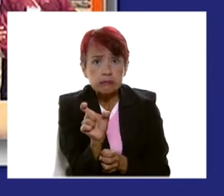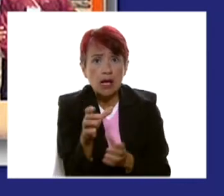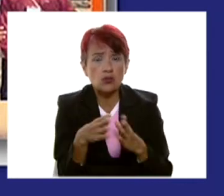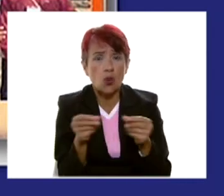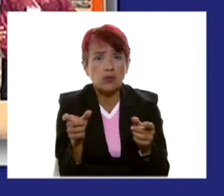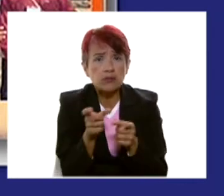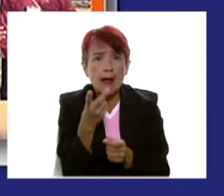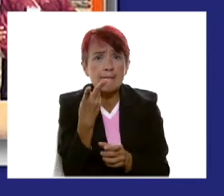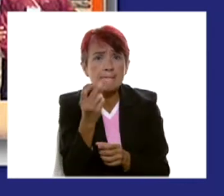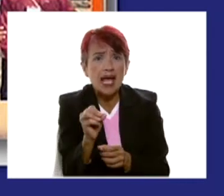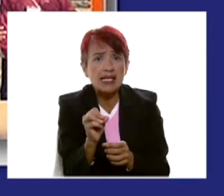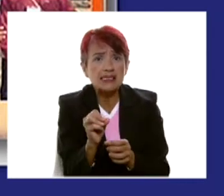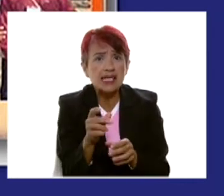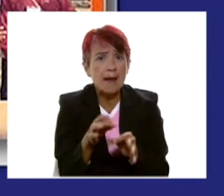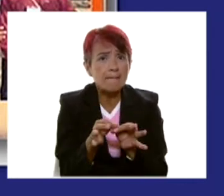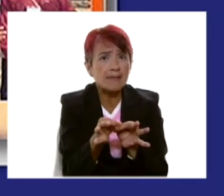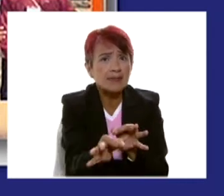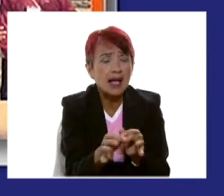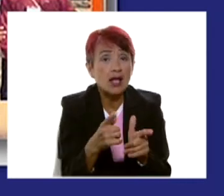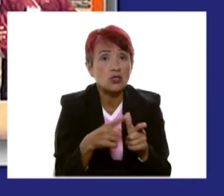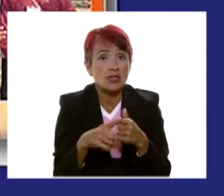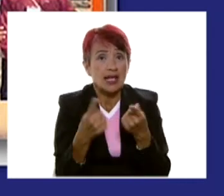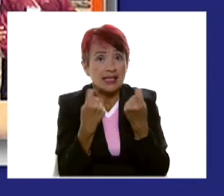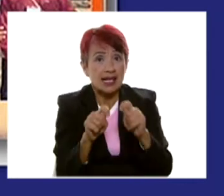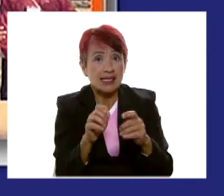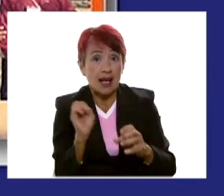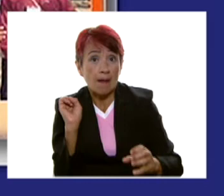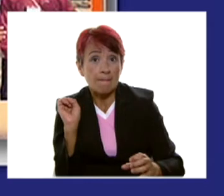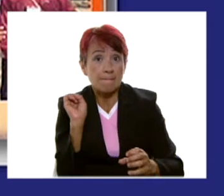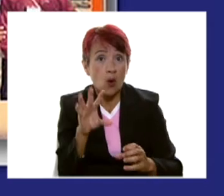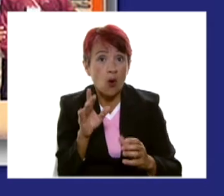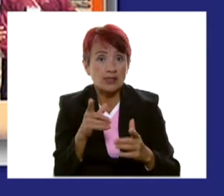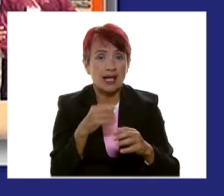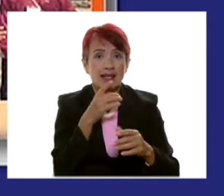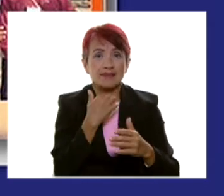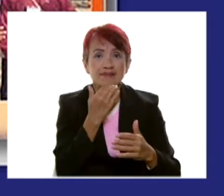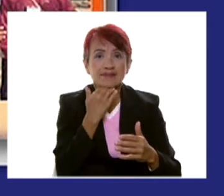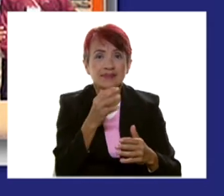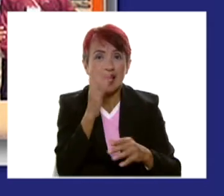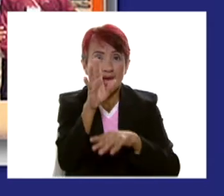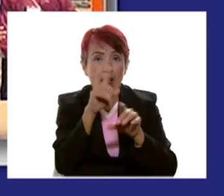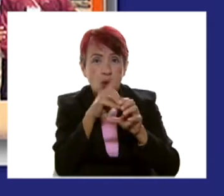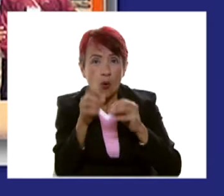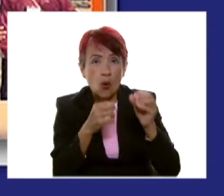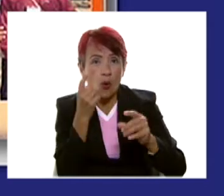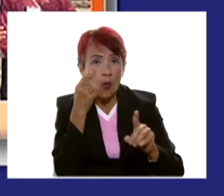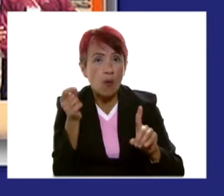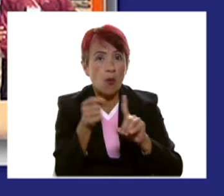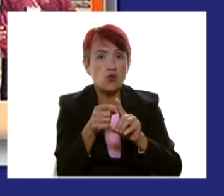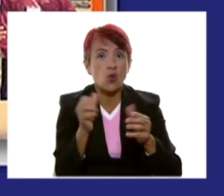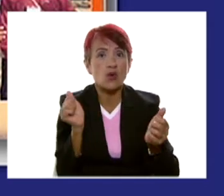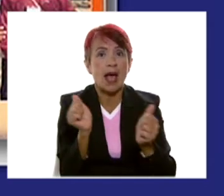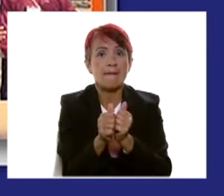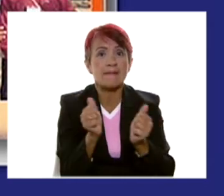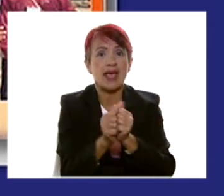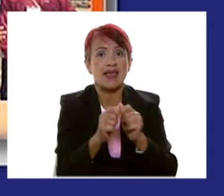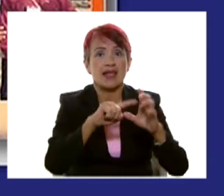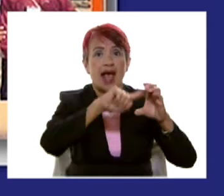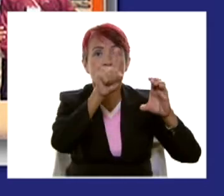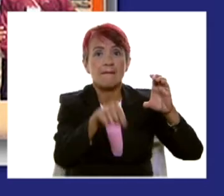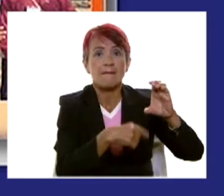de 20 metros, intentando golpear o quedar muy cerca del blanco, que también es una piedra colocada en un círculo de